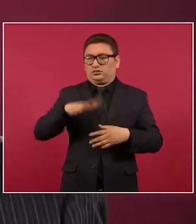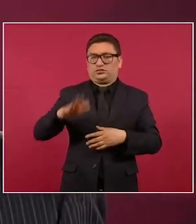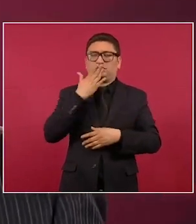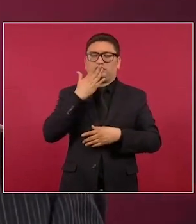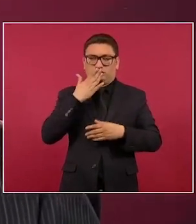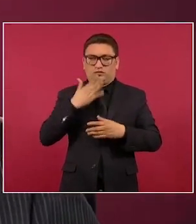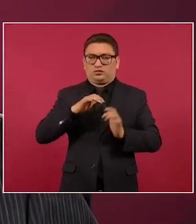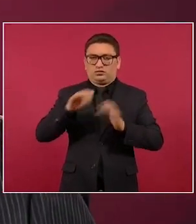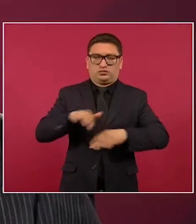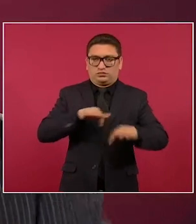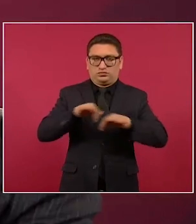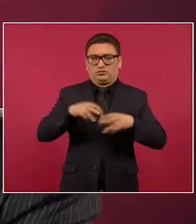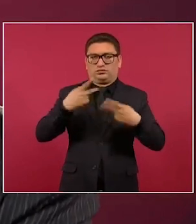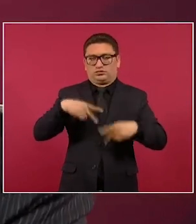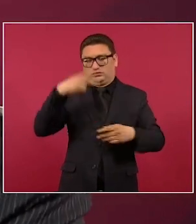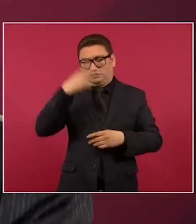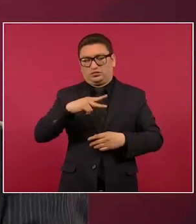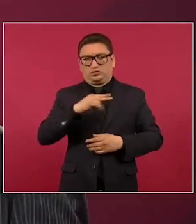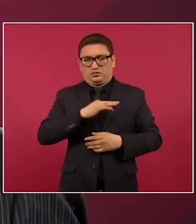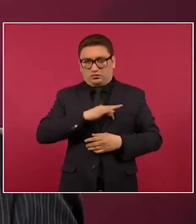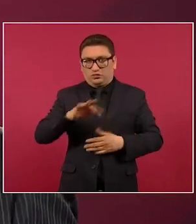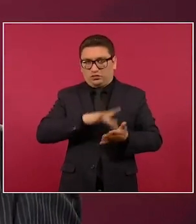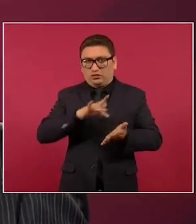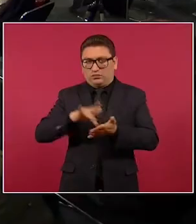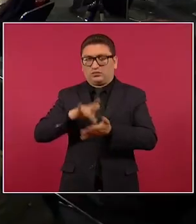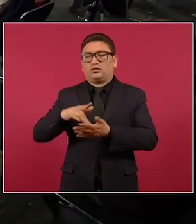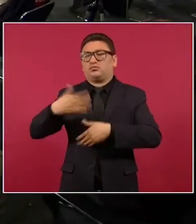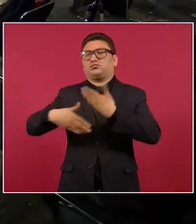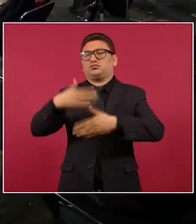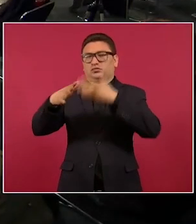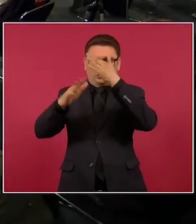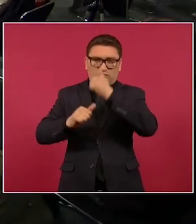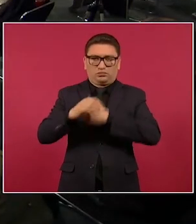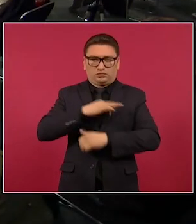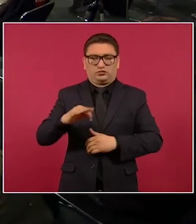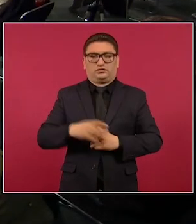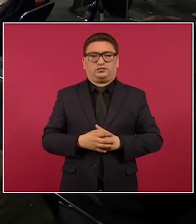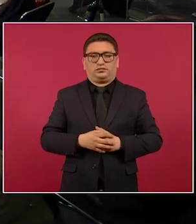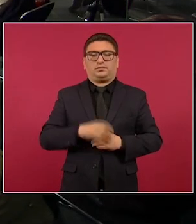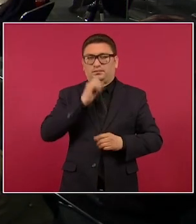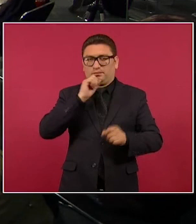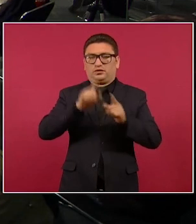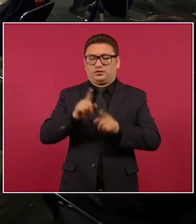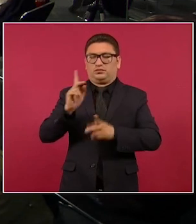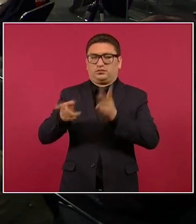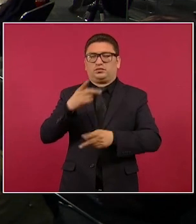los mexicanos, pues se llega a un acuerdo. Hablé también, le dije,